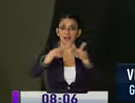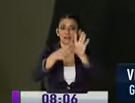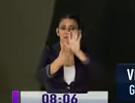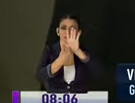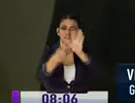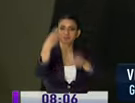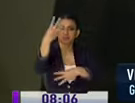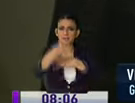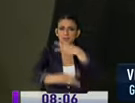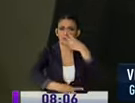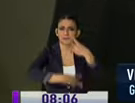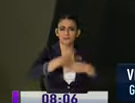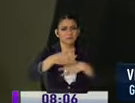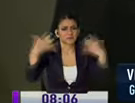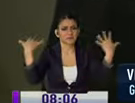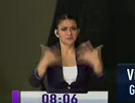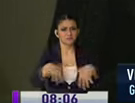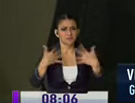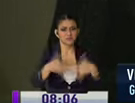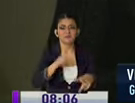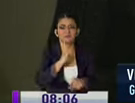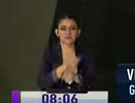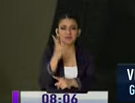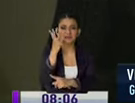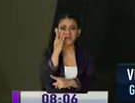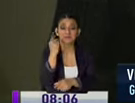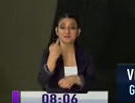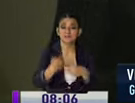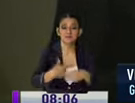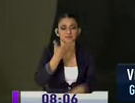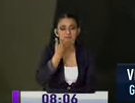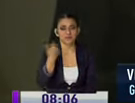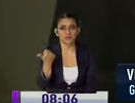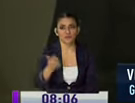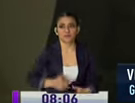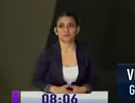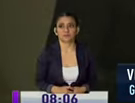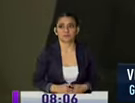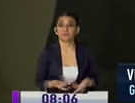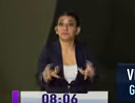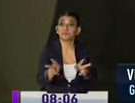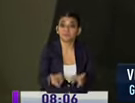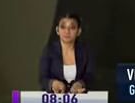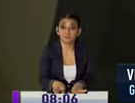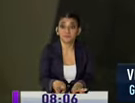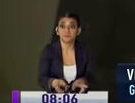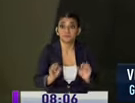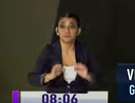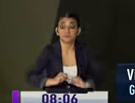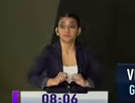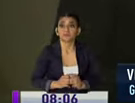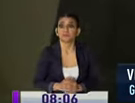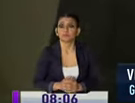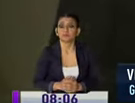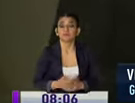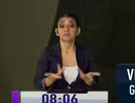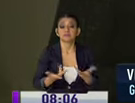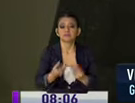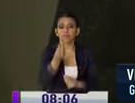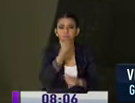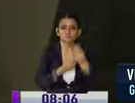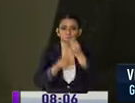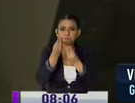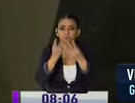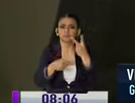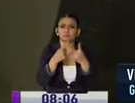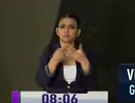mundo, definitivamente vamos a hacer que la experiencia de Quito sea mucho mejor. Además, no solo de poner una oferta de valor, sino de